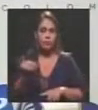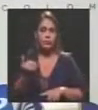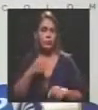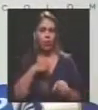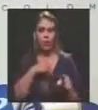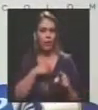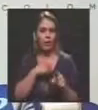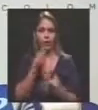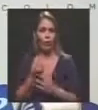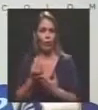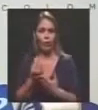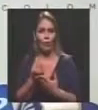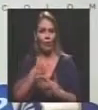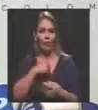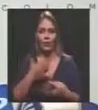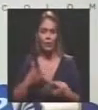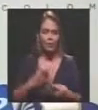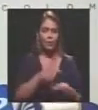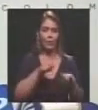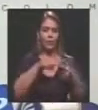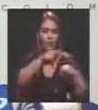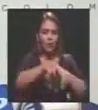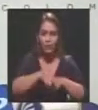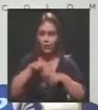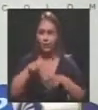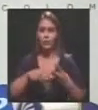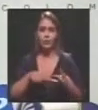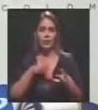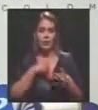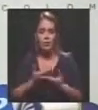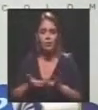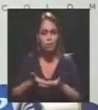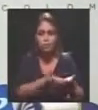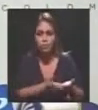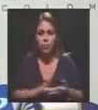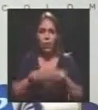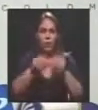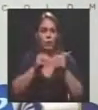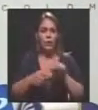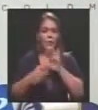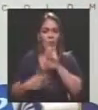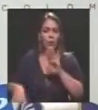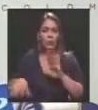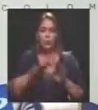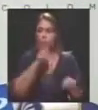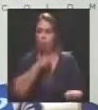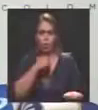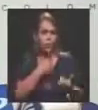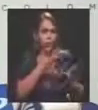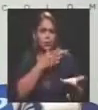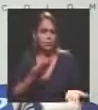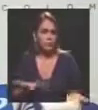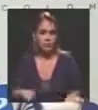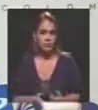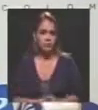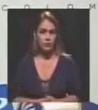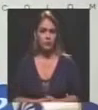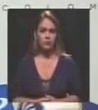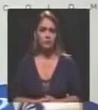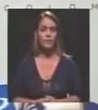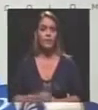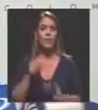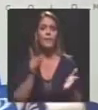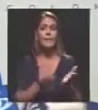en el sentido de que no tienen ni pesca, ni agricultura, ni formas de subsistencia en una población pues significativa casi que